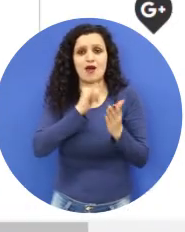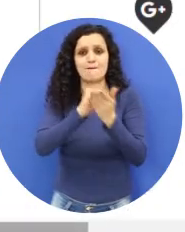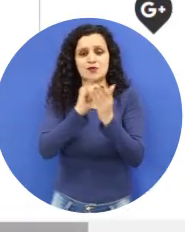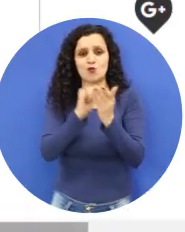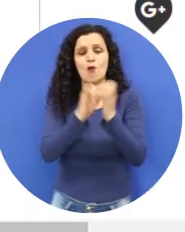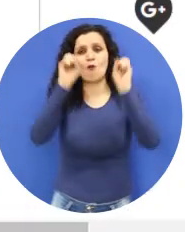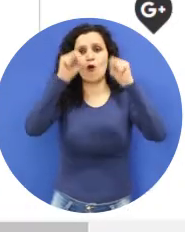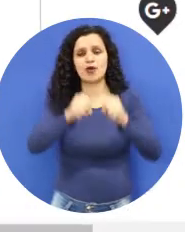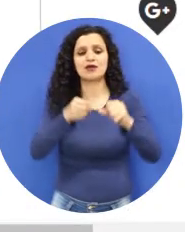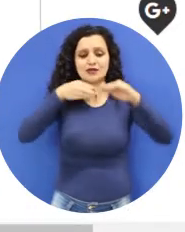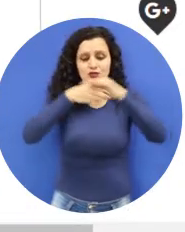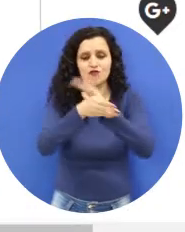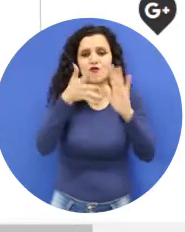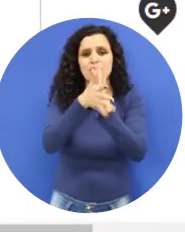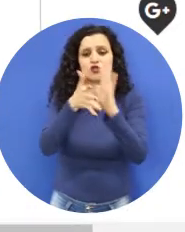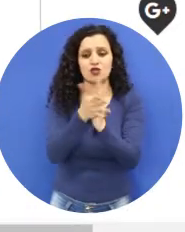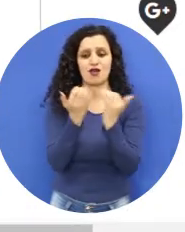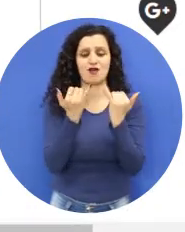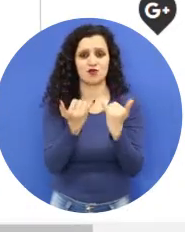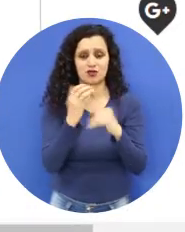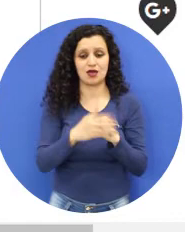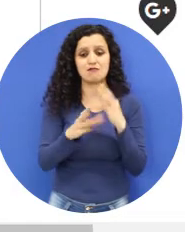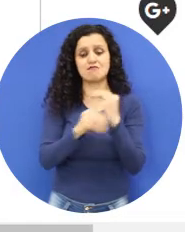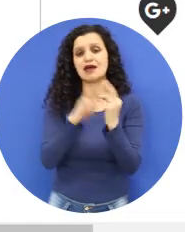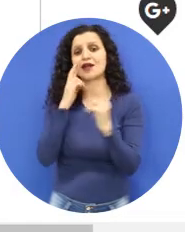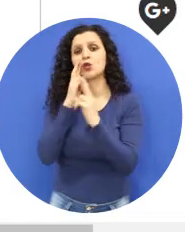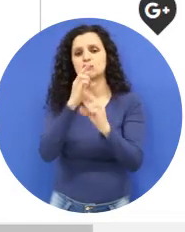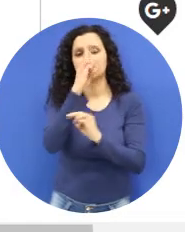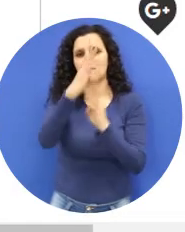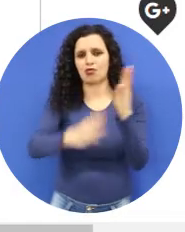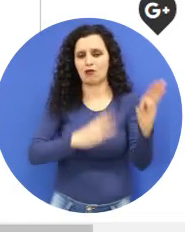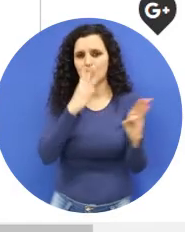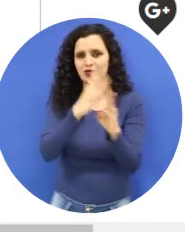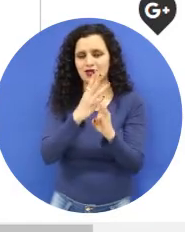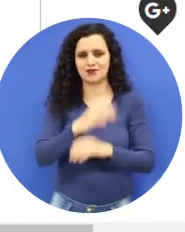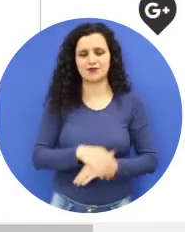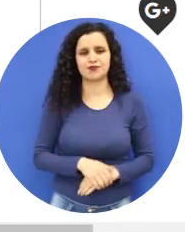invierte para el acceso a información actualizada y de reconocimiento mundial.